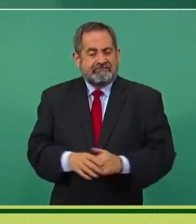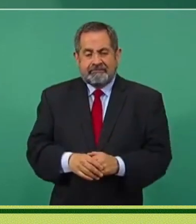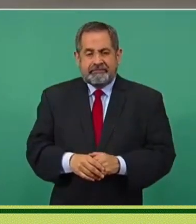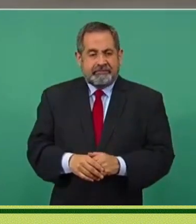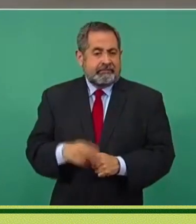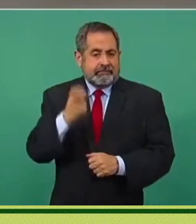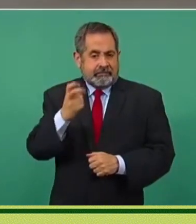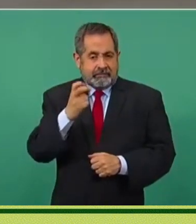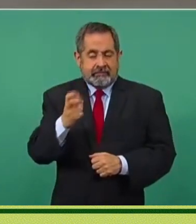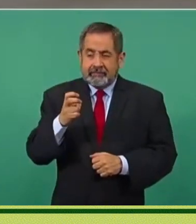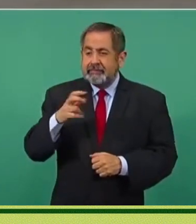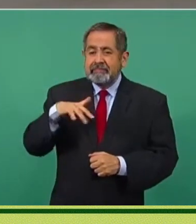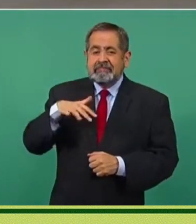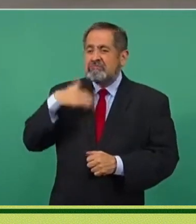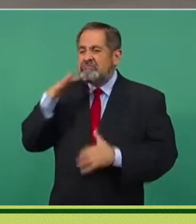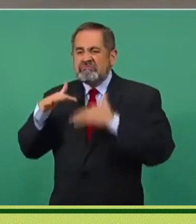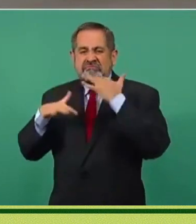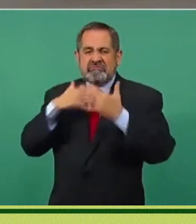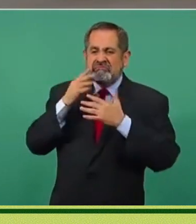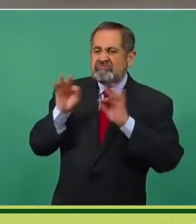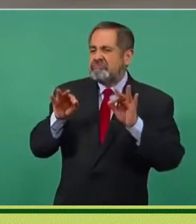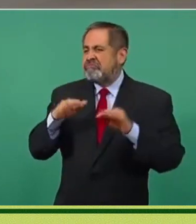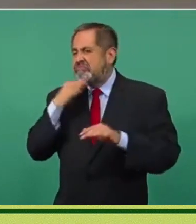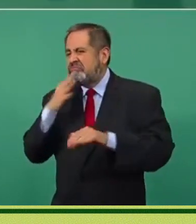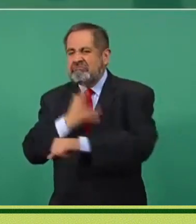Eso es lo que destruye todo.